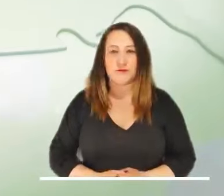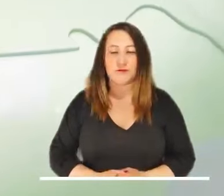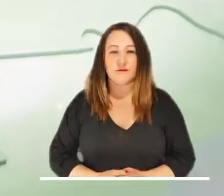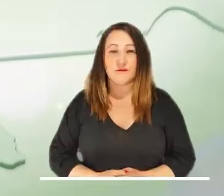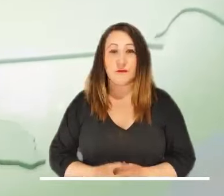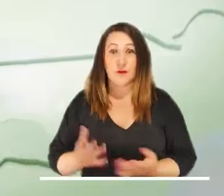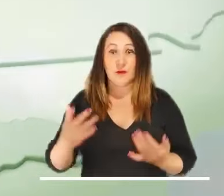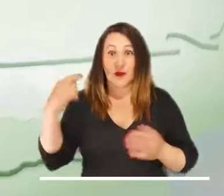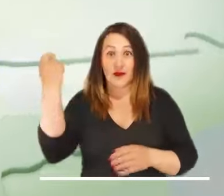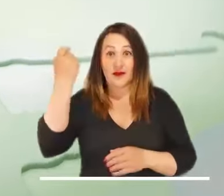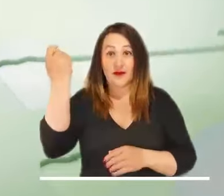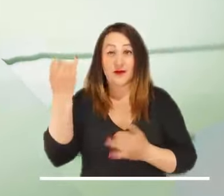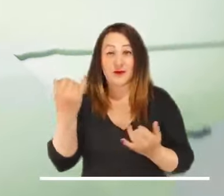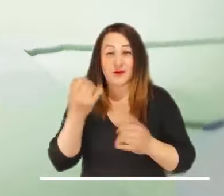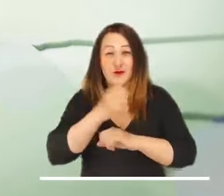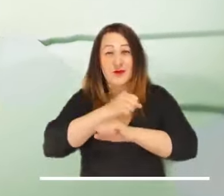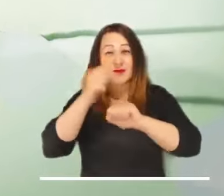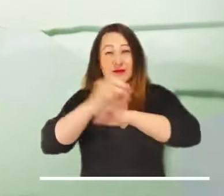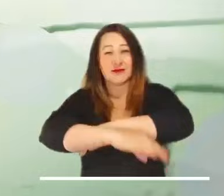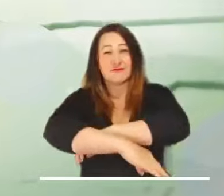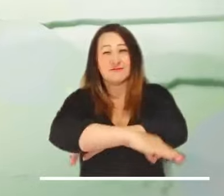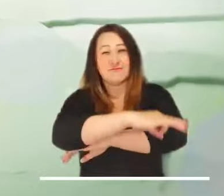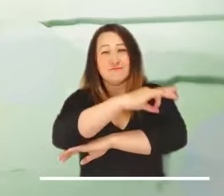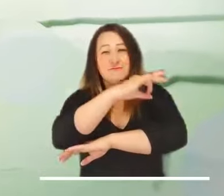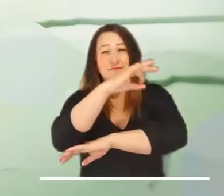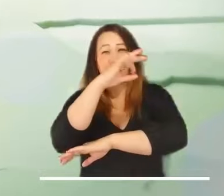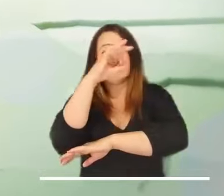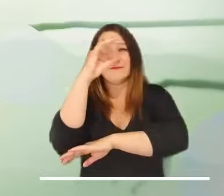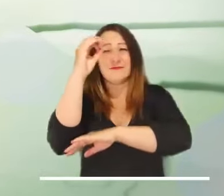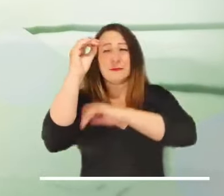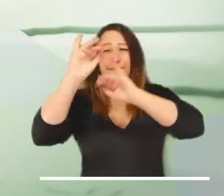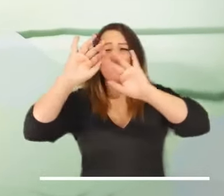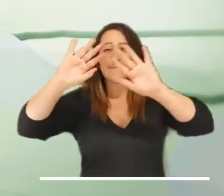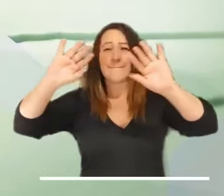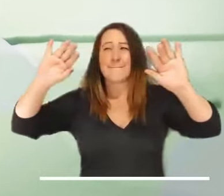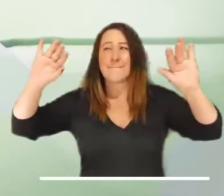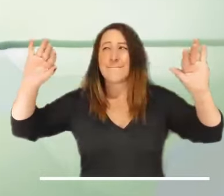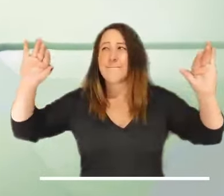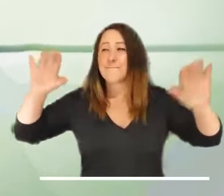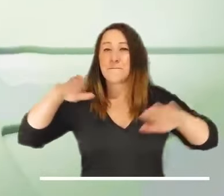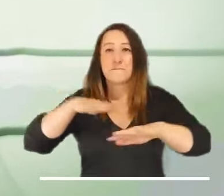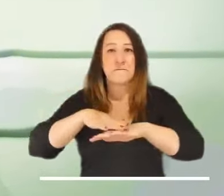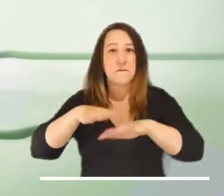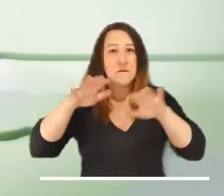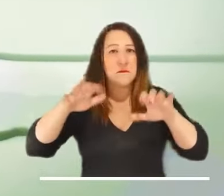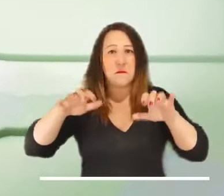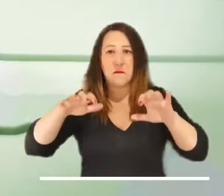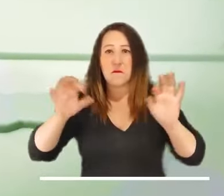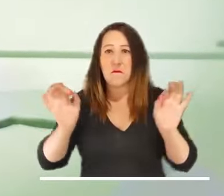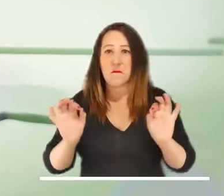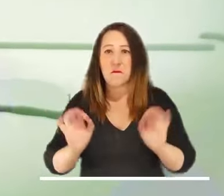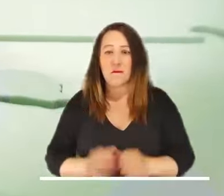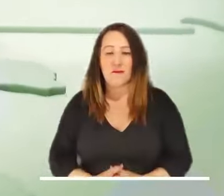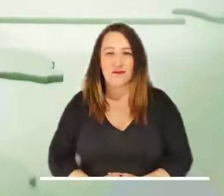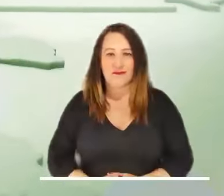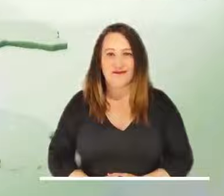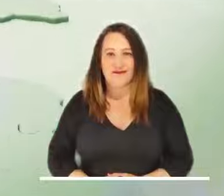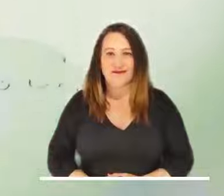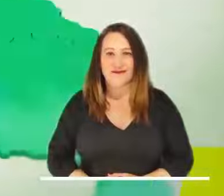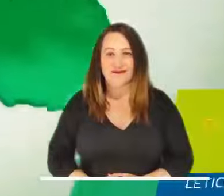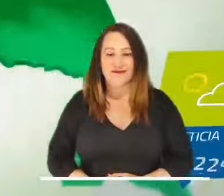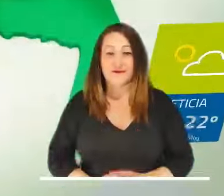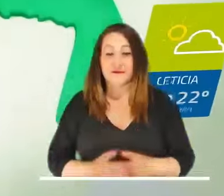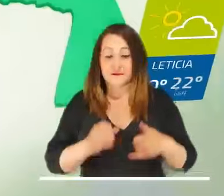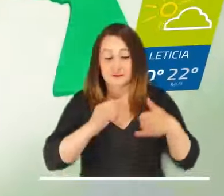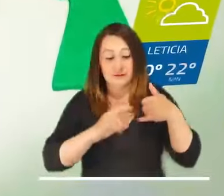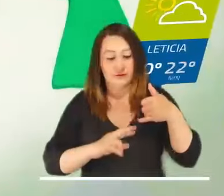sol asciende en los llanos orientales sobre un cielo marcadamente despejado sin que se esperen aguaceros en la región.